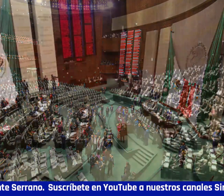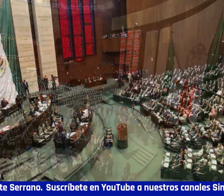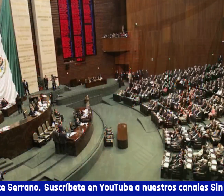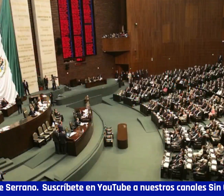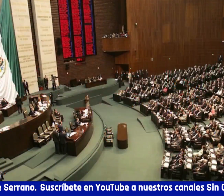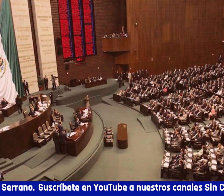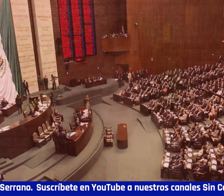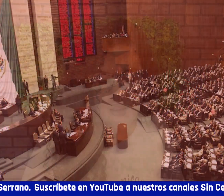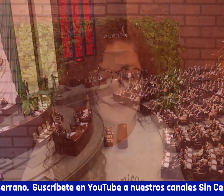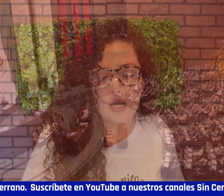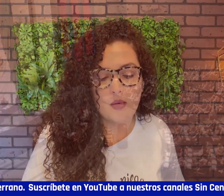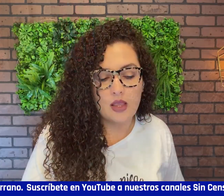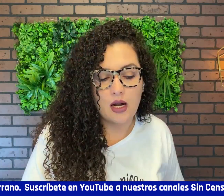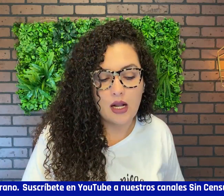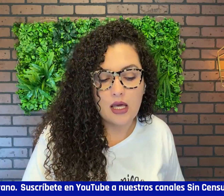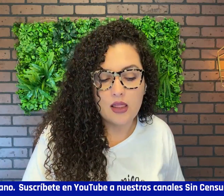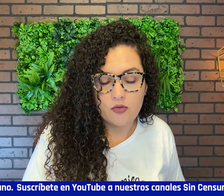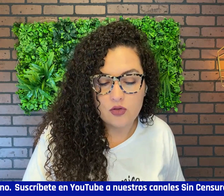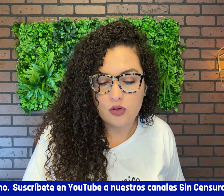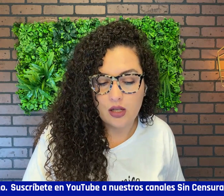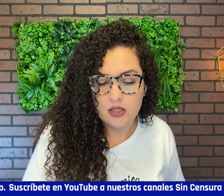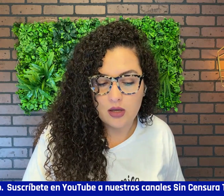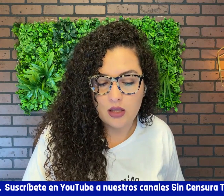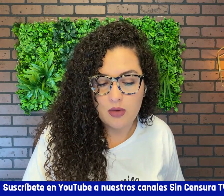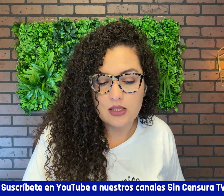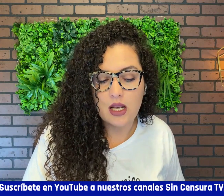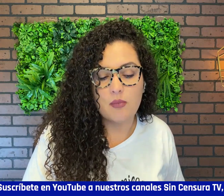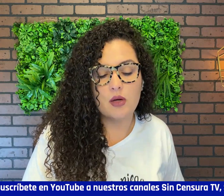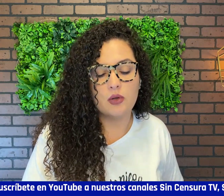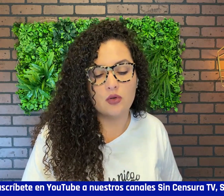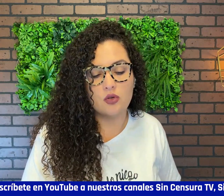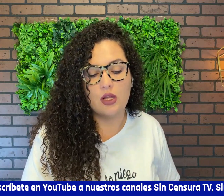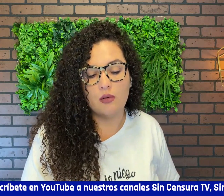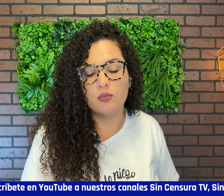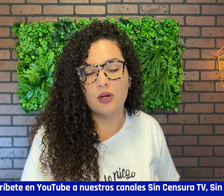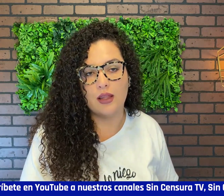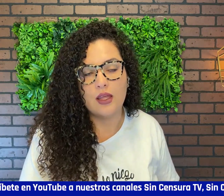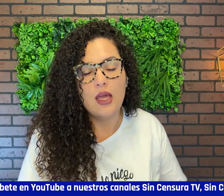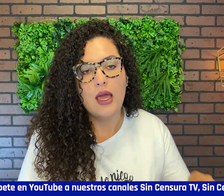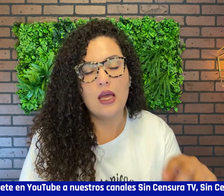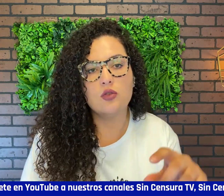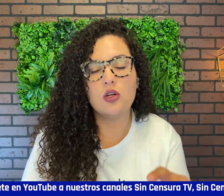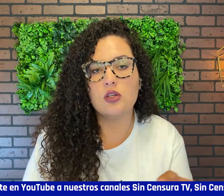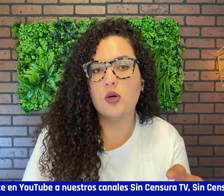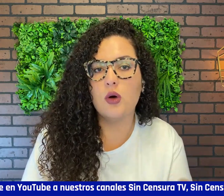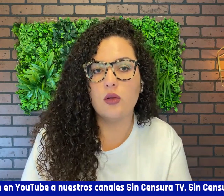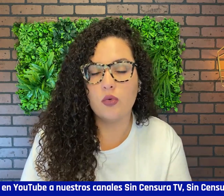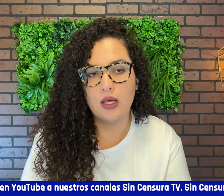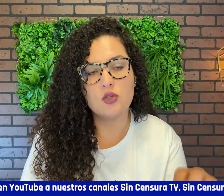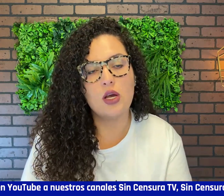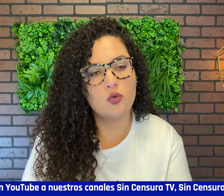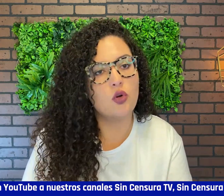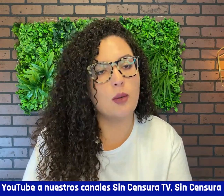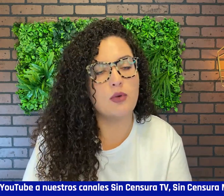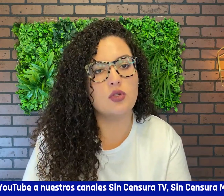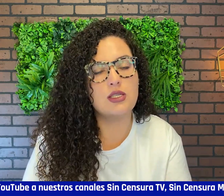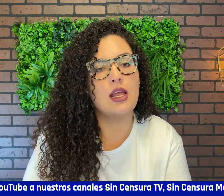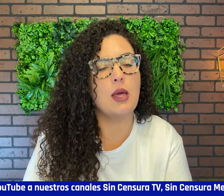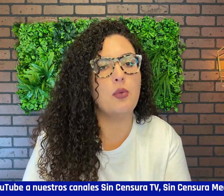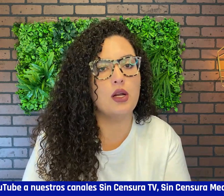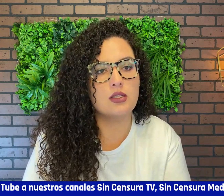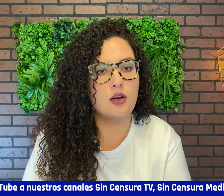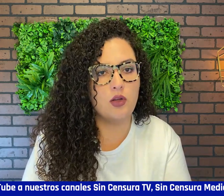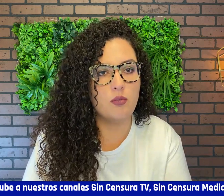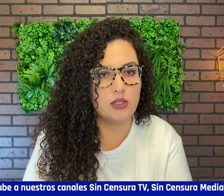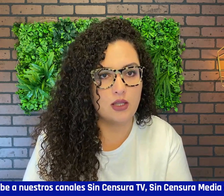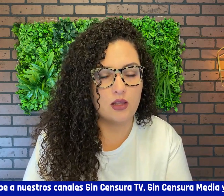de toda índole para evitar la indefensión de las víctimas y la perpetuación de la impunidad. Eso se los recuerdo porque esto es lo que pasó, este es el